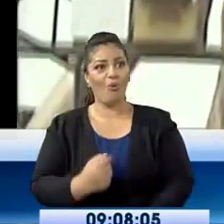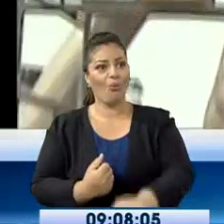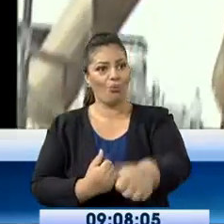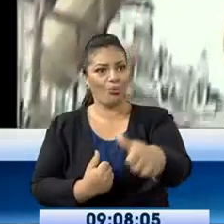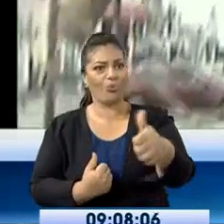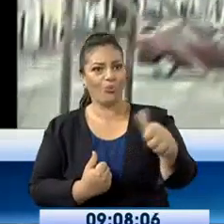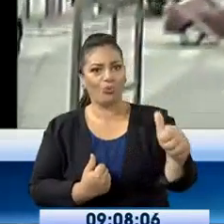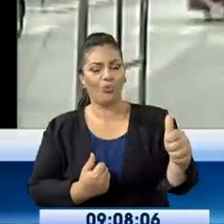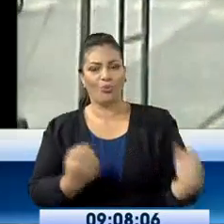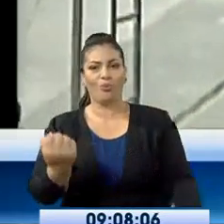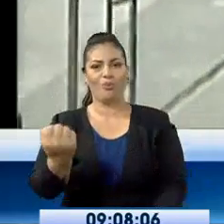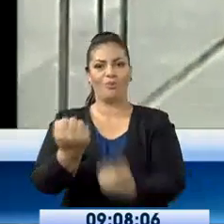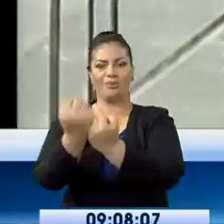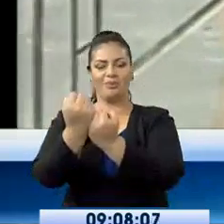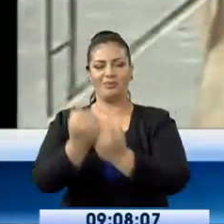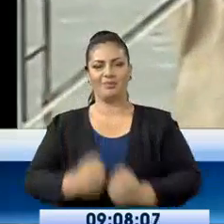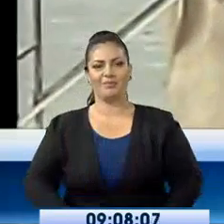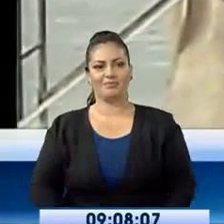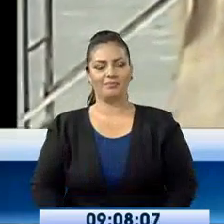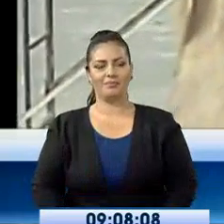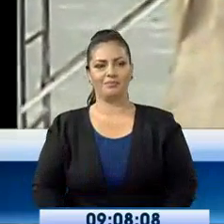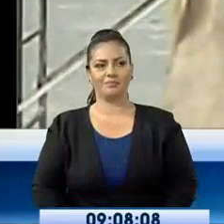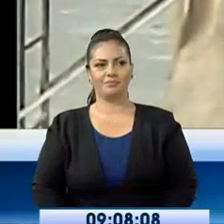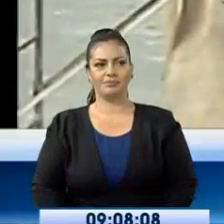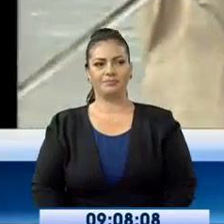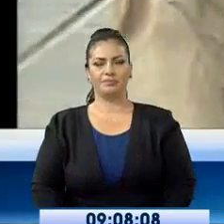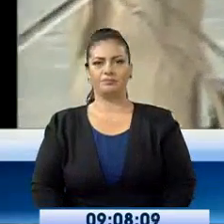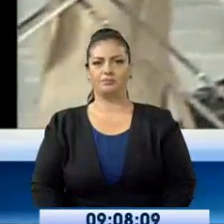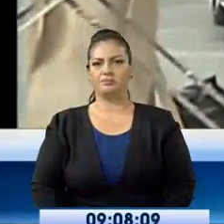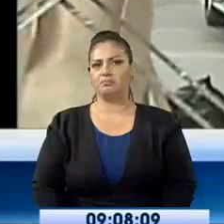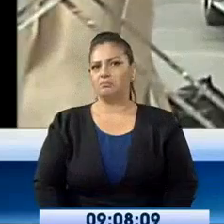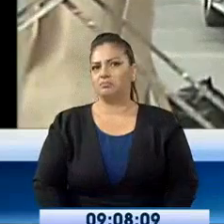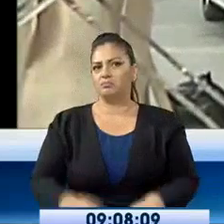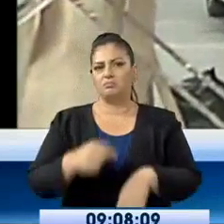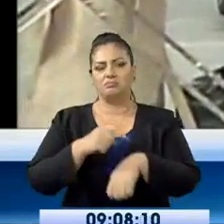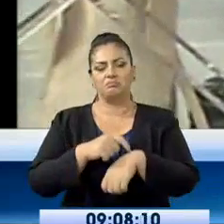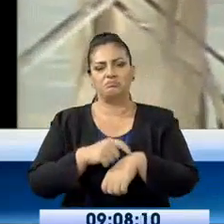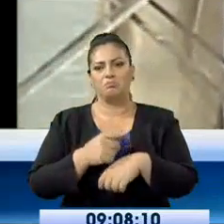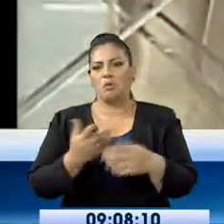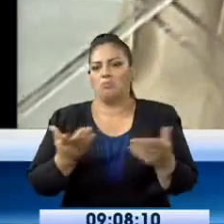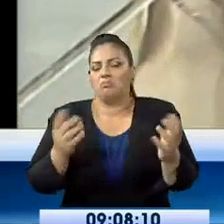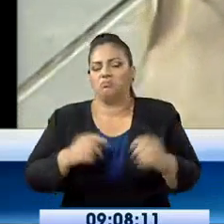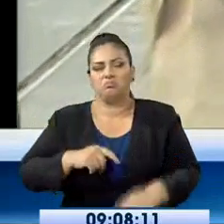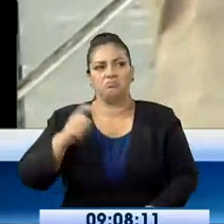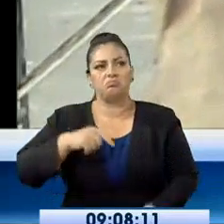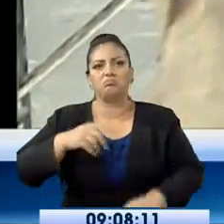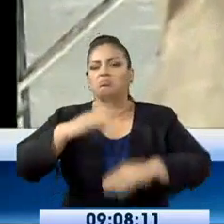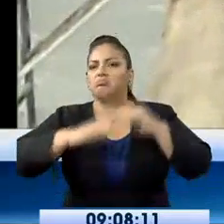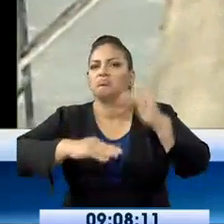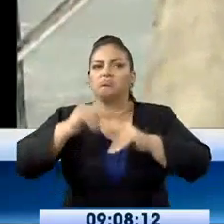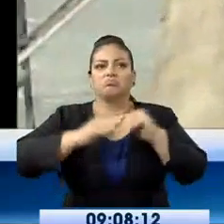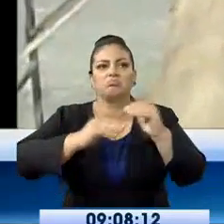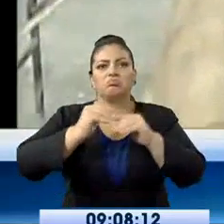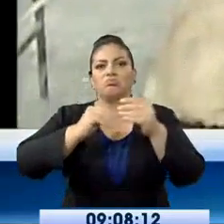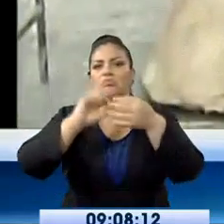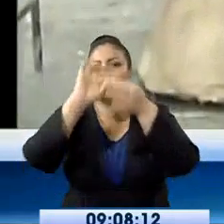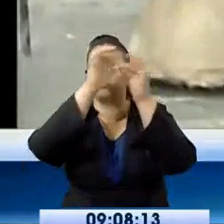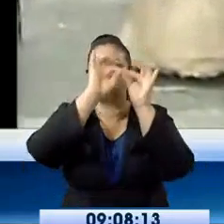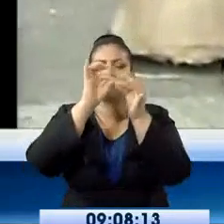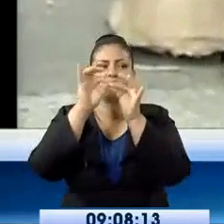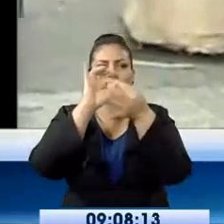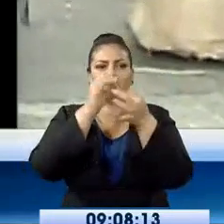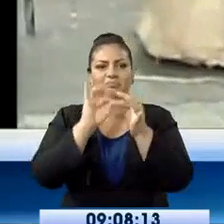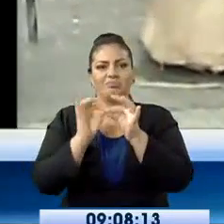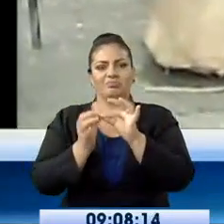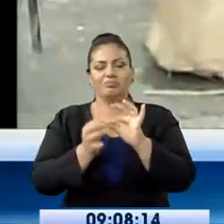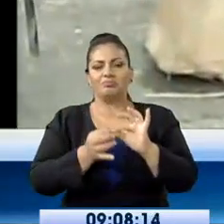él? Bueno, dedicamos el tiempo necesario que nos da, ¿no? Porque también tenemos nuestro trabajo y damos el tiempo